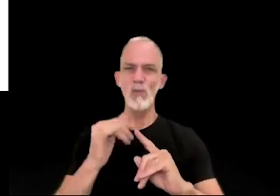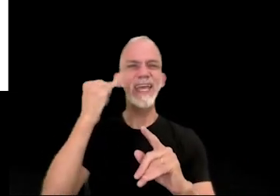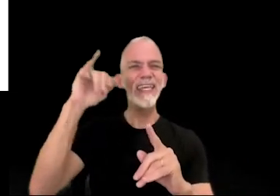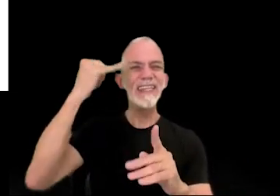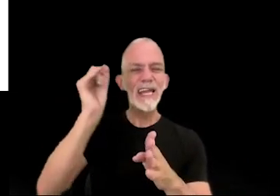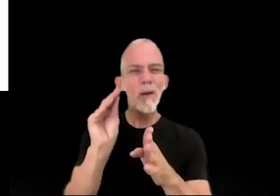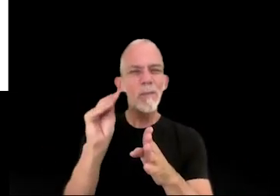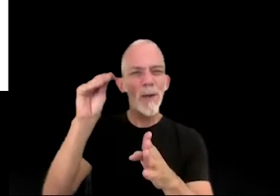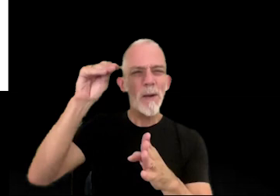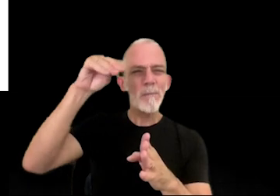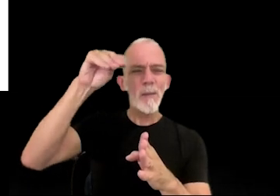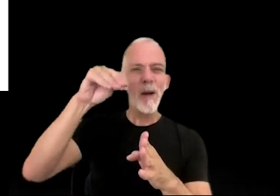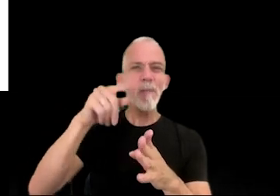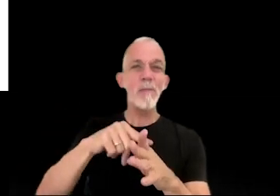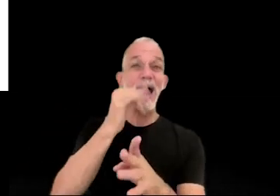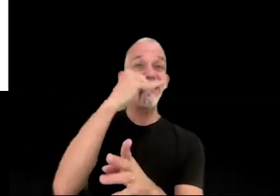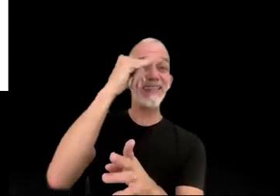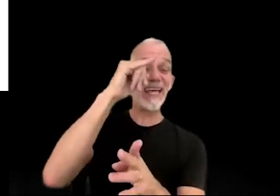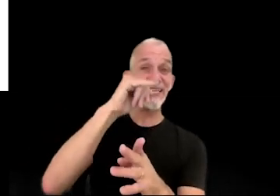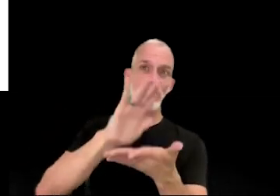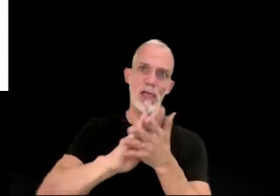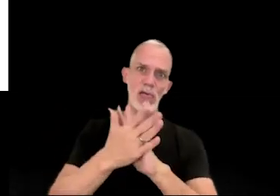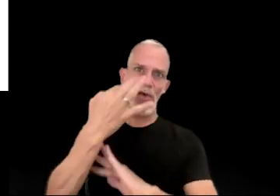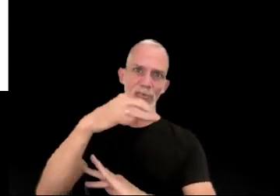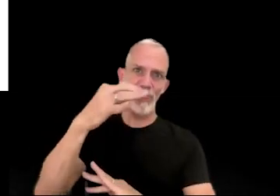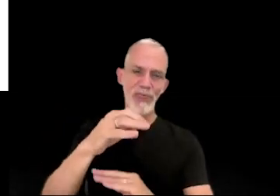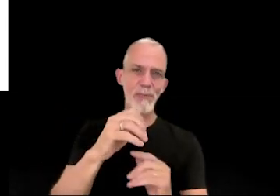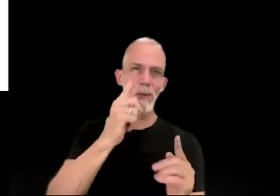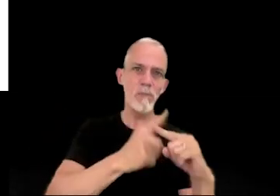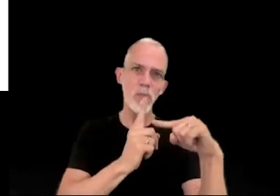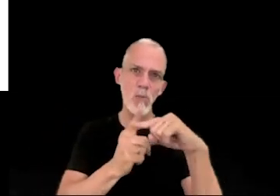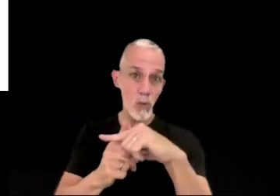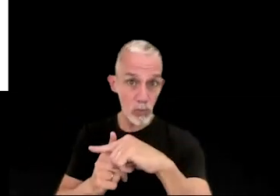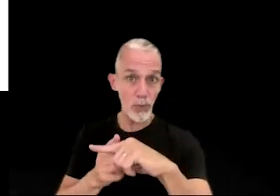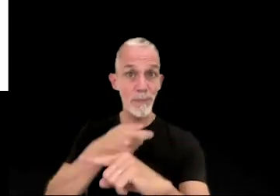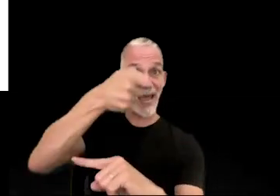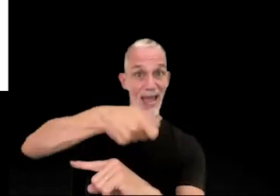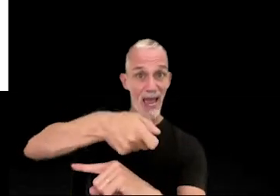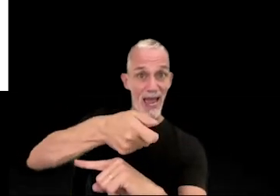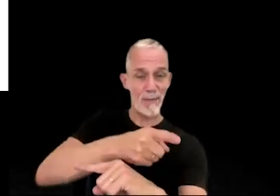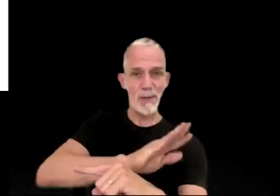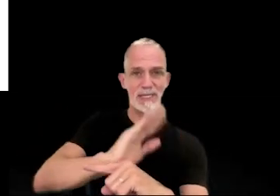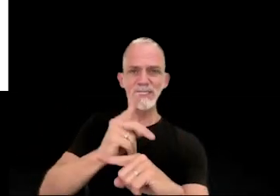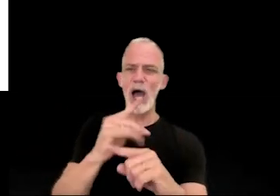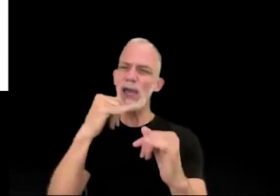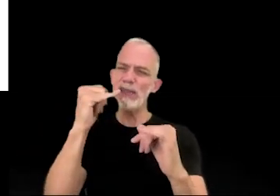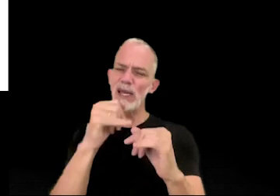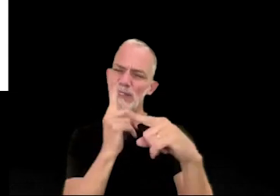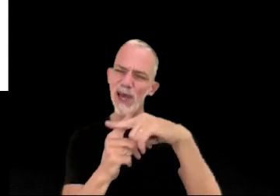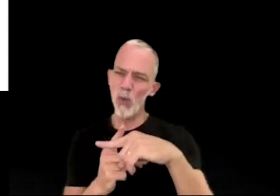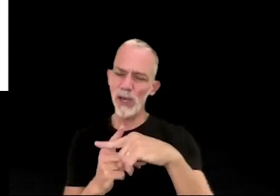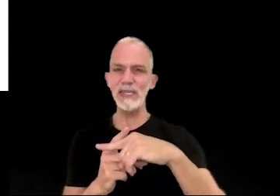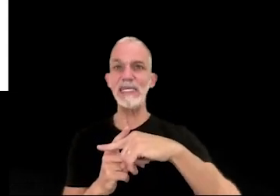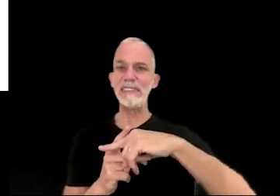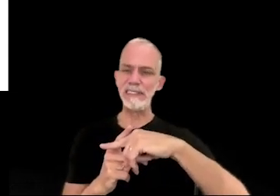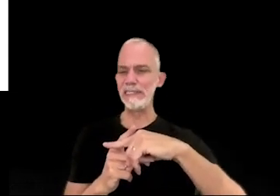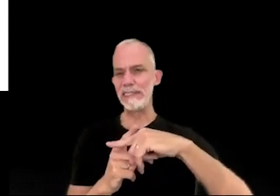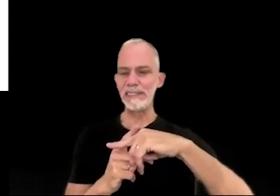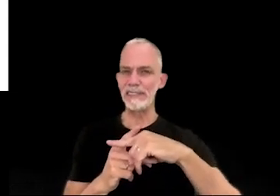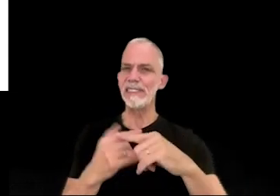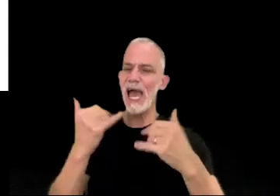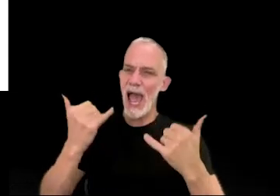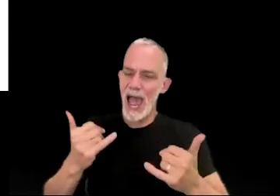los intereses resarcitorios que hubiera generado el capital abonado. Y yo digo que esto genera como una suerte